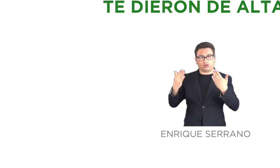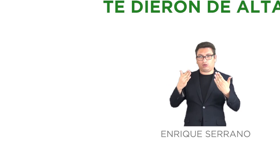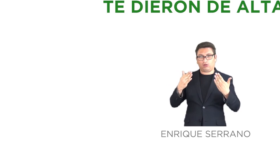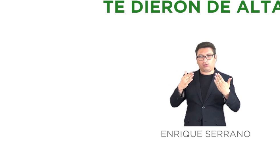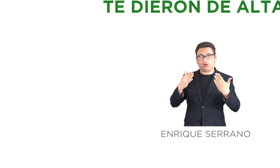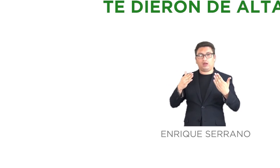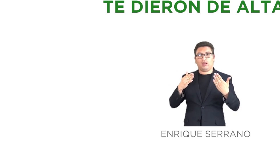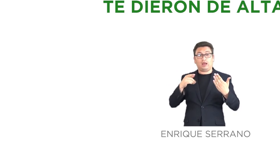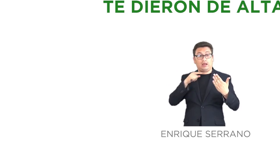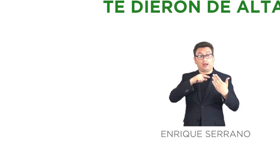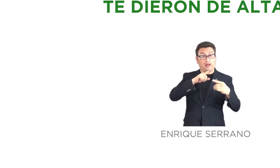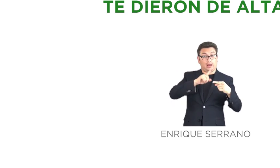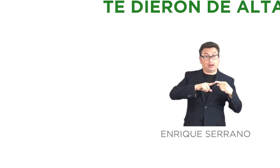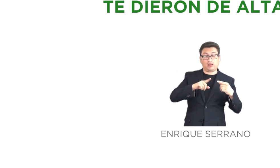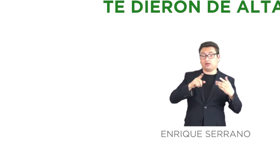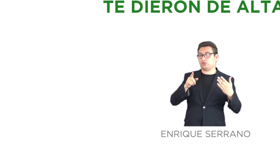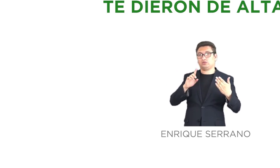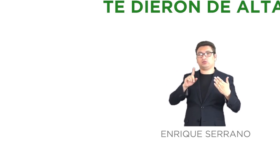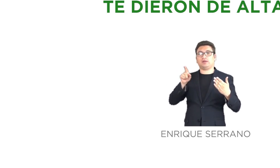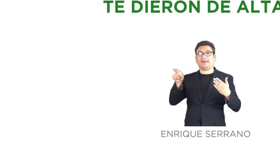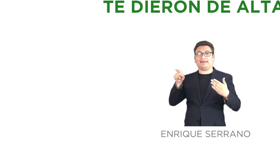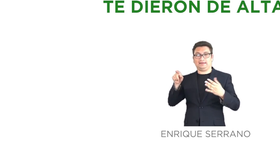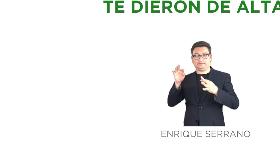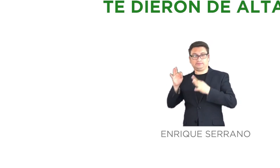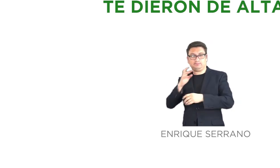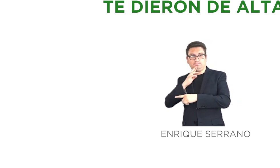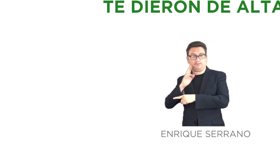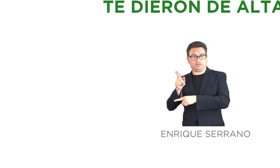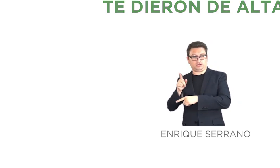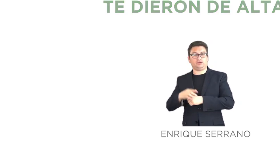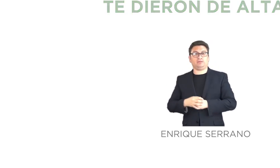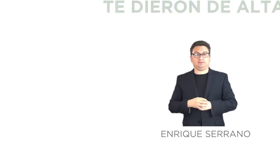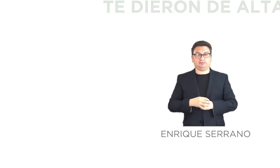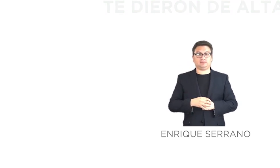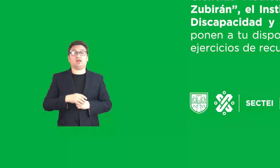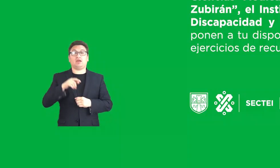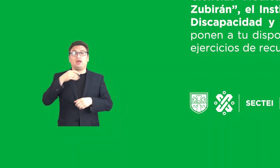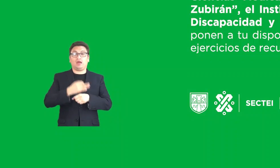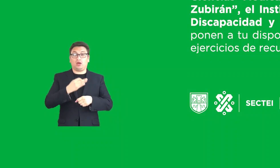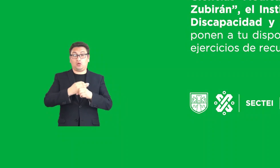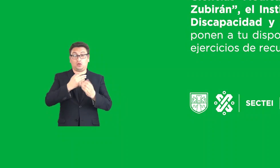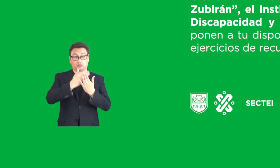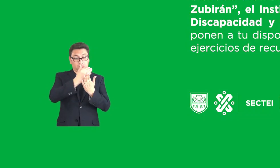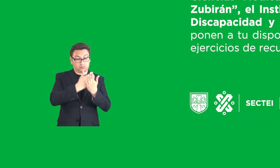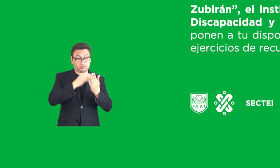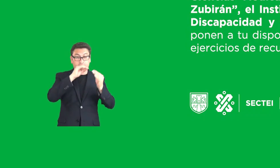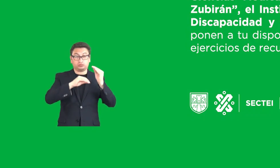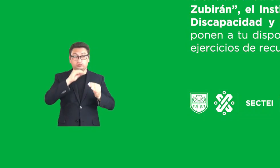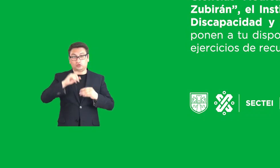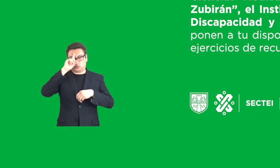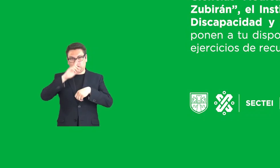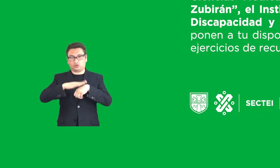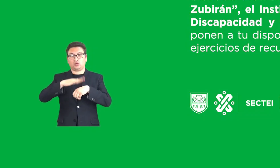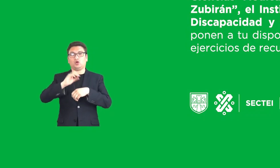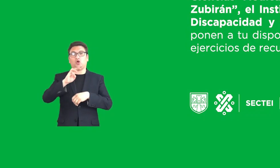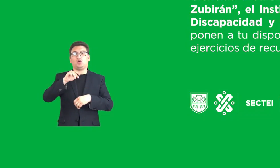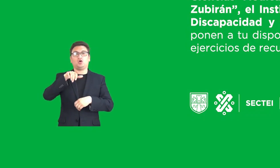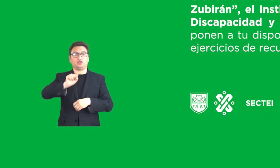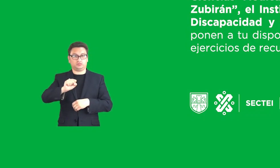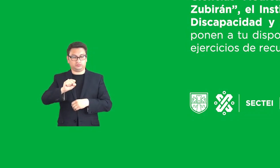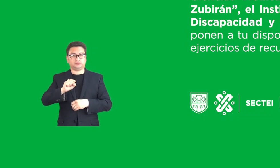que te hayan dado los profesionales de la salud cuando te dieron de alta. Esta guía fue realizada con base en